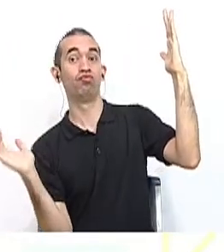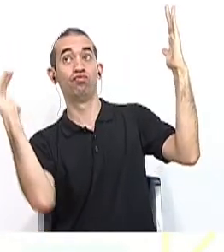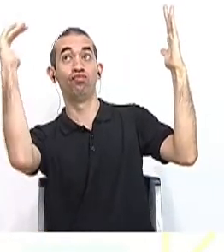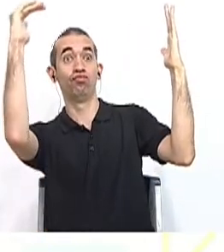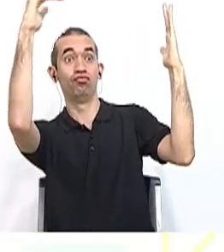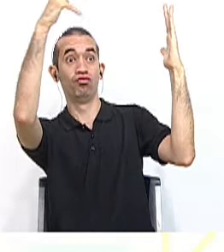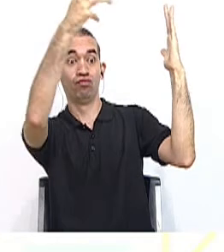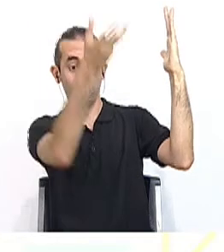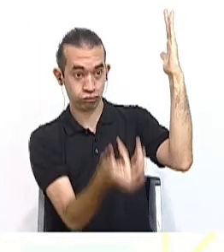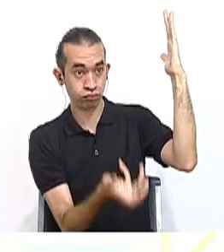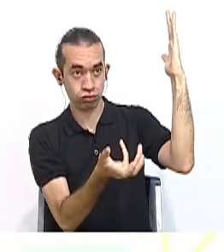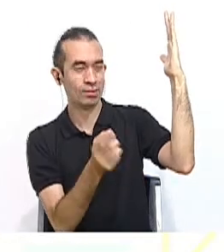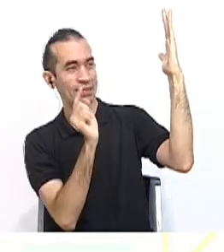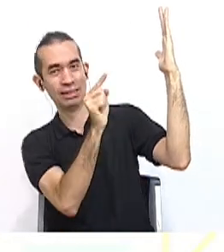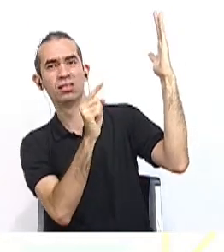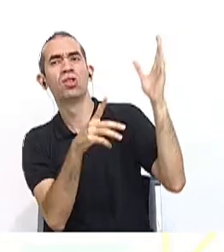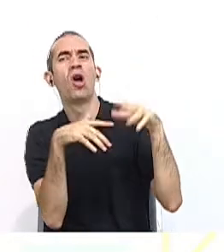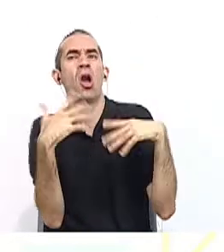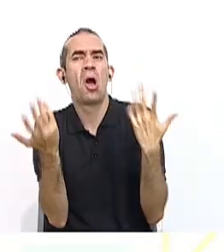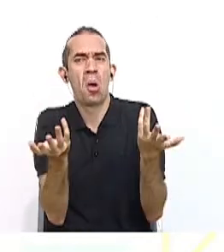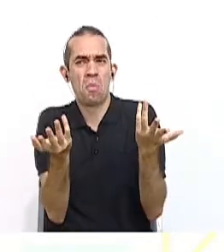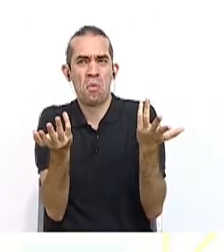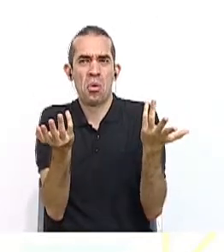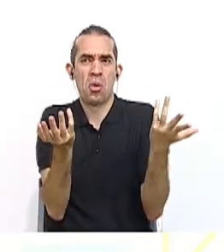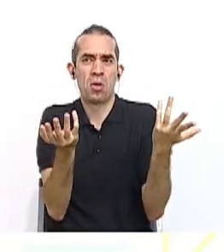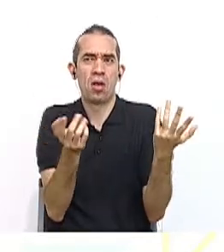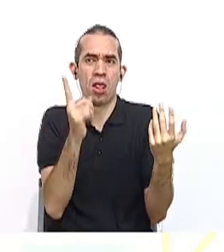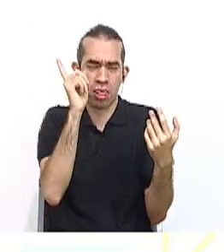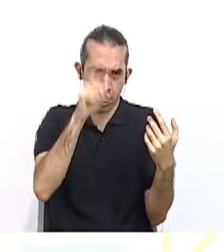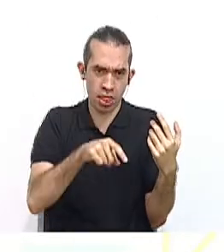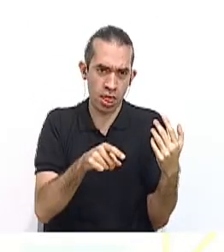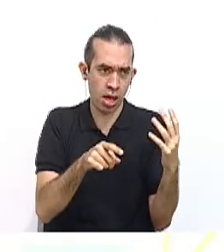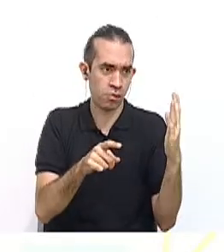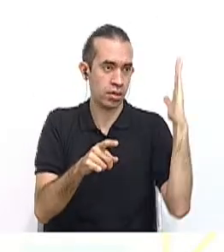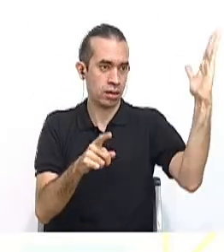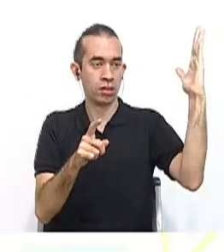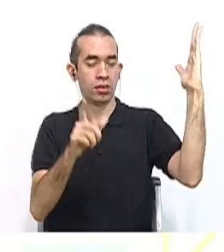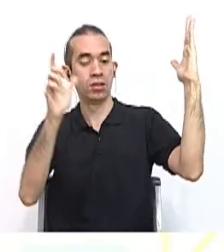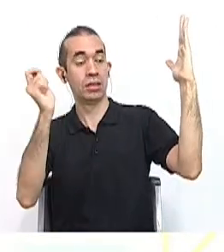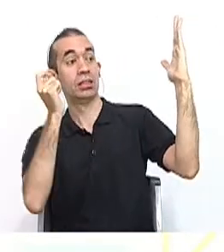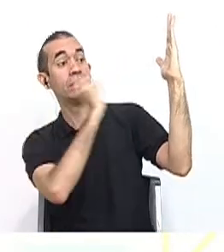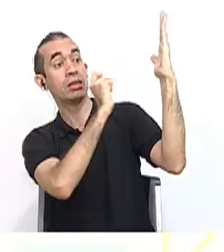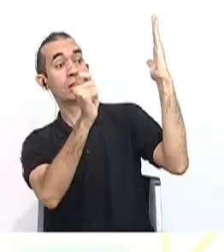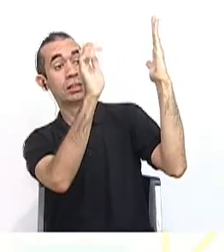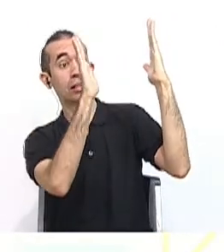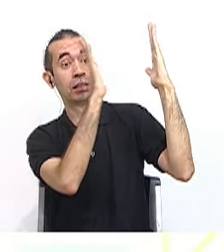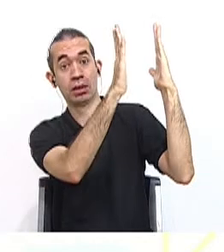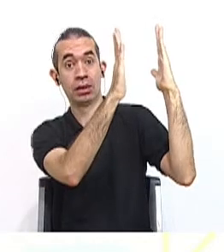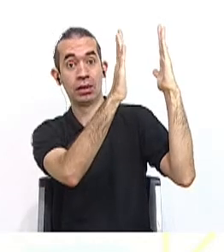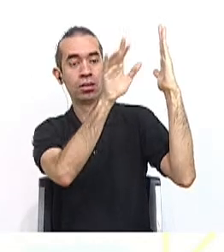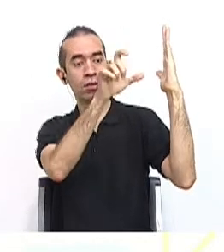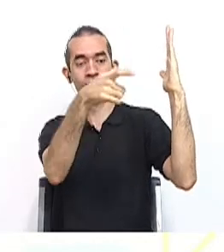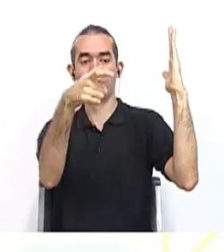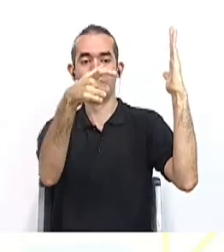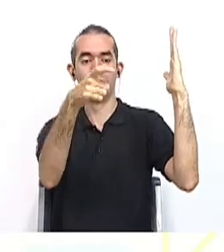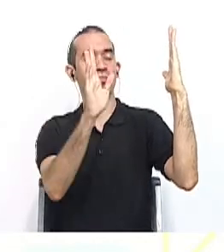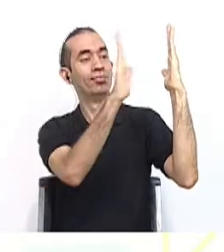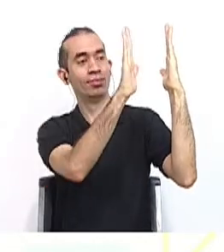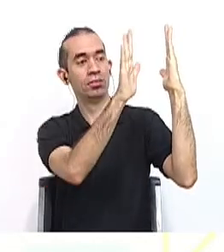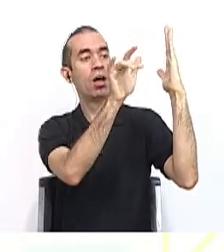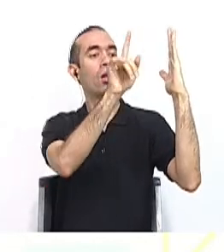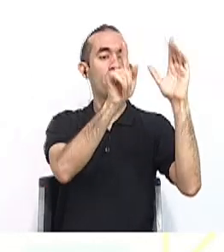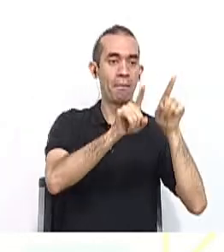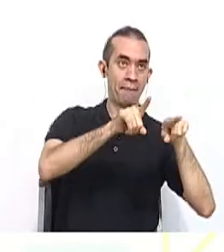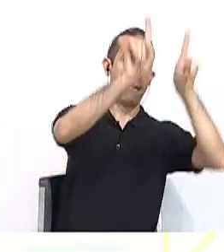¿Qué condiciones deben darse para que el tablero sea paralelo a la pared y este